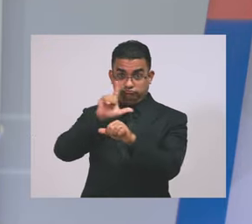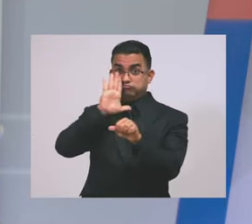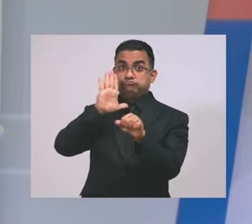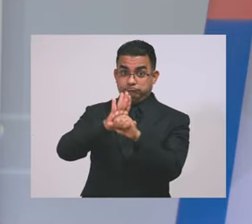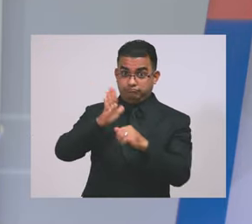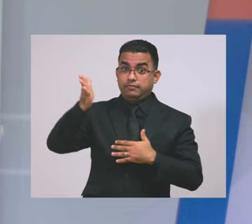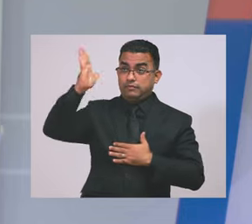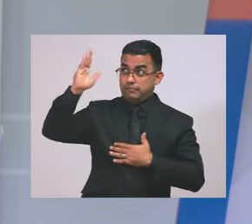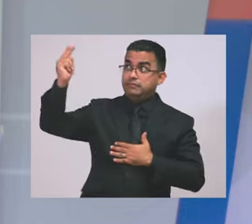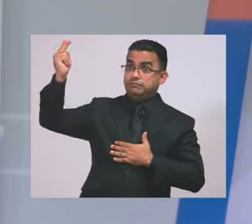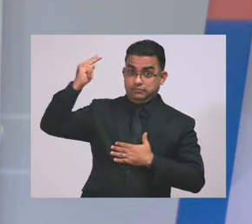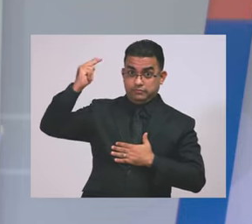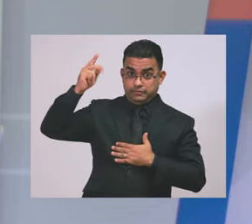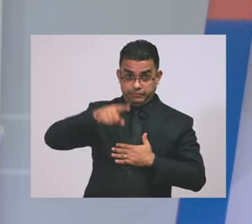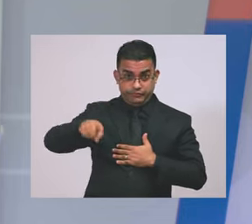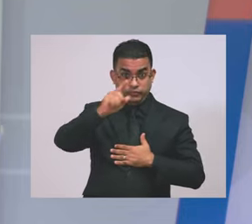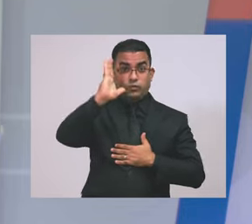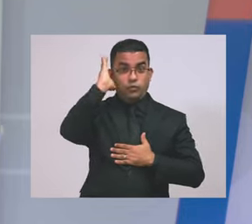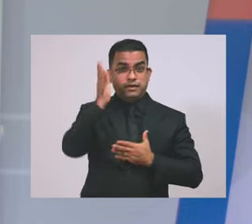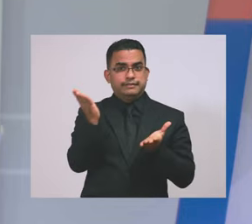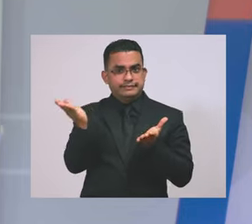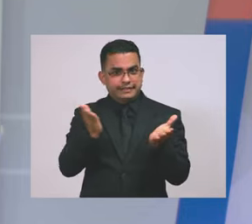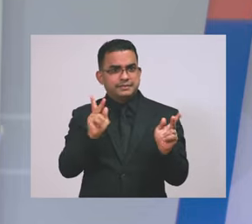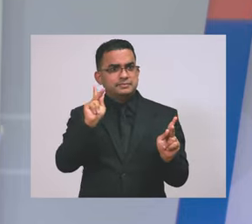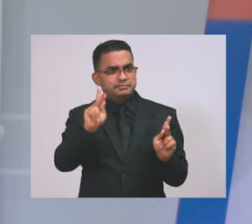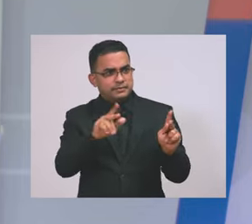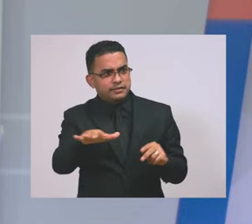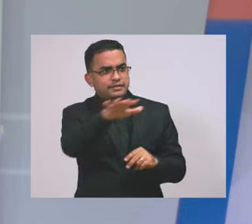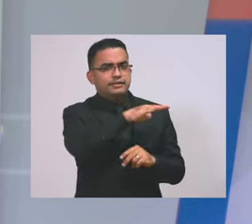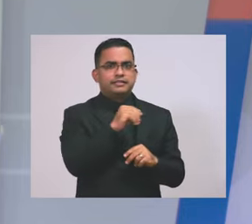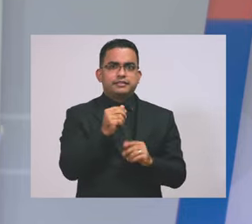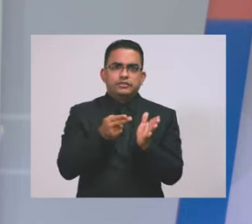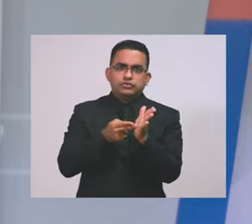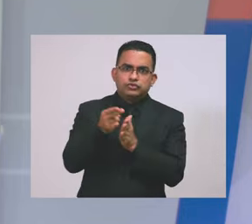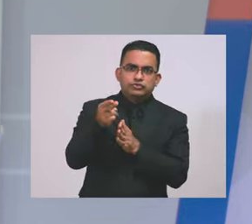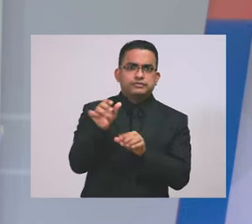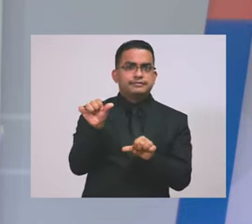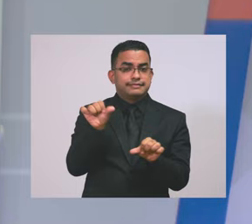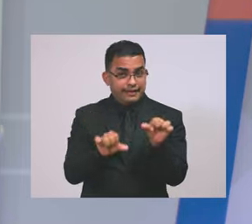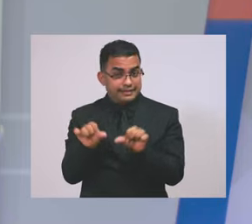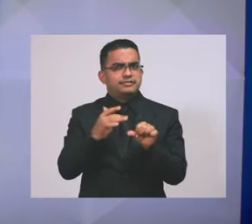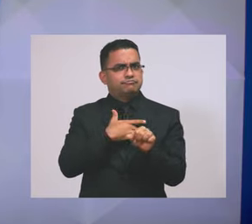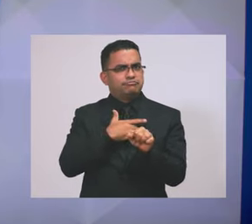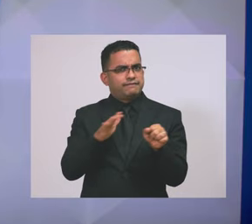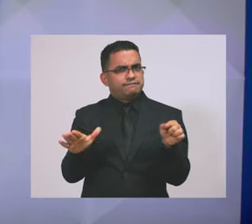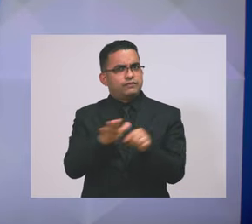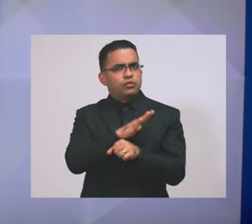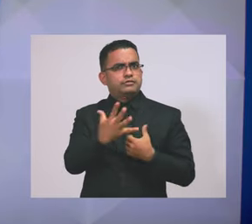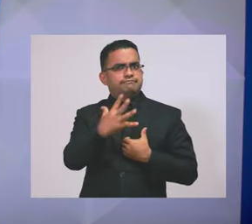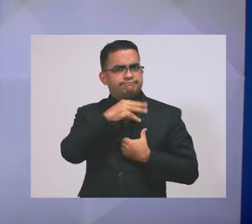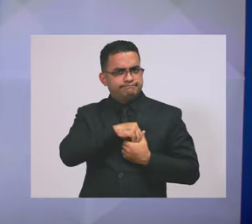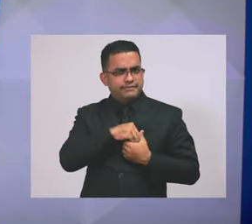ahora usted es por dios servir a la sociedad a la verdad y a la ciencia con el